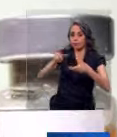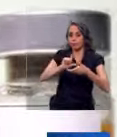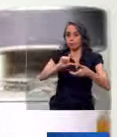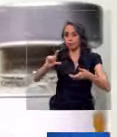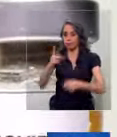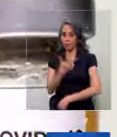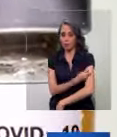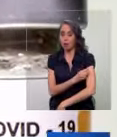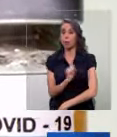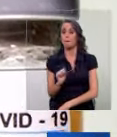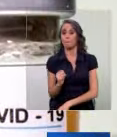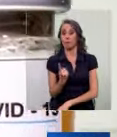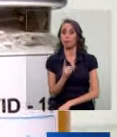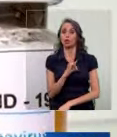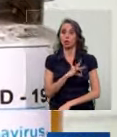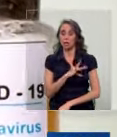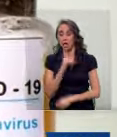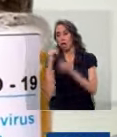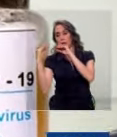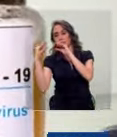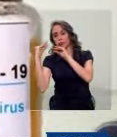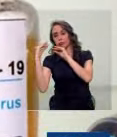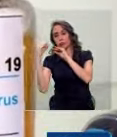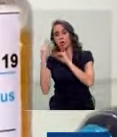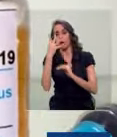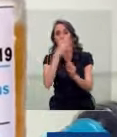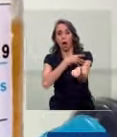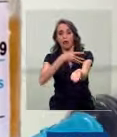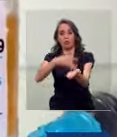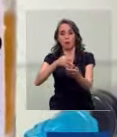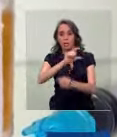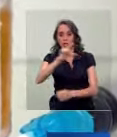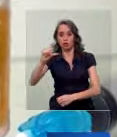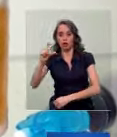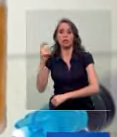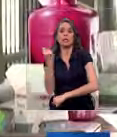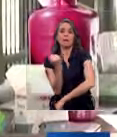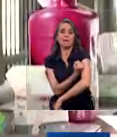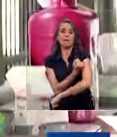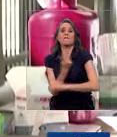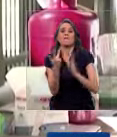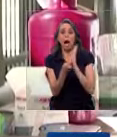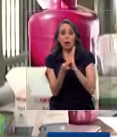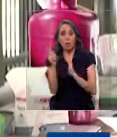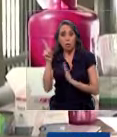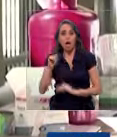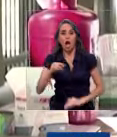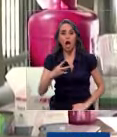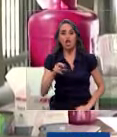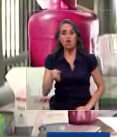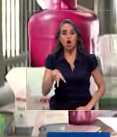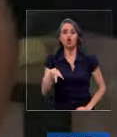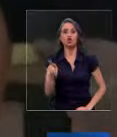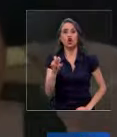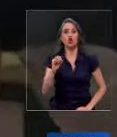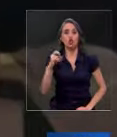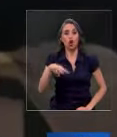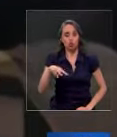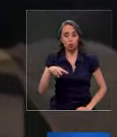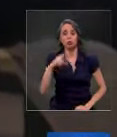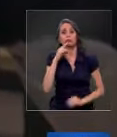en primera instancia chile habría negociado cuatro millones de dosis de johnson and johnson vacuna que ha demostrado